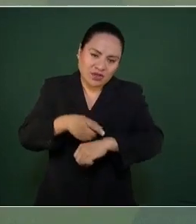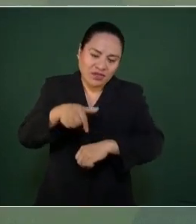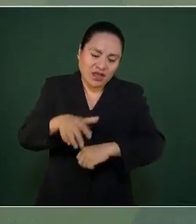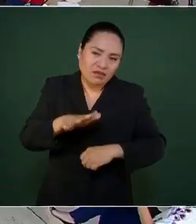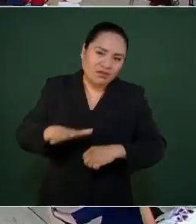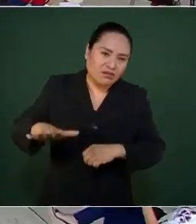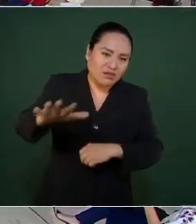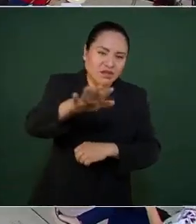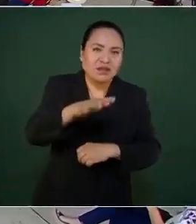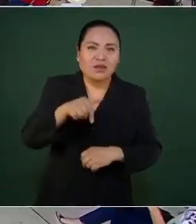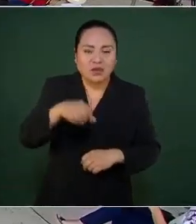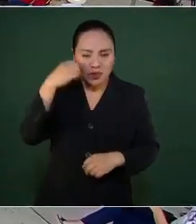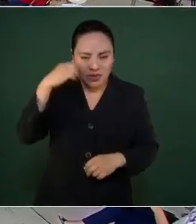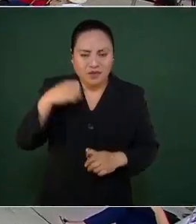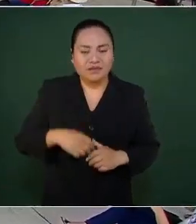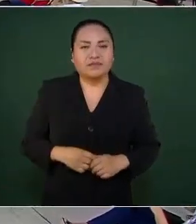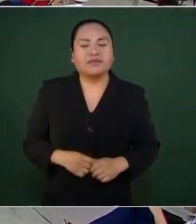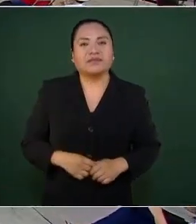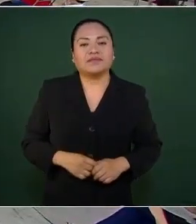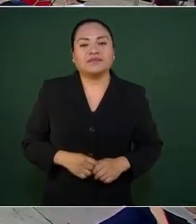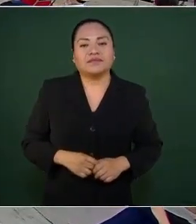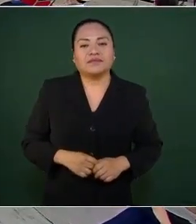Oaxaca.